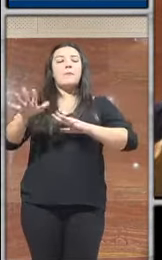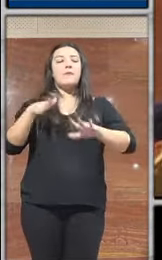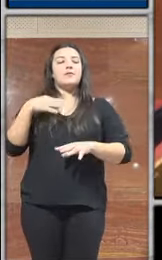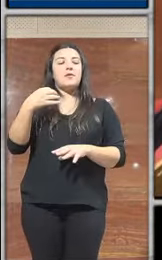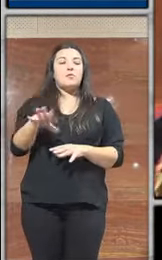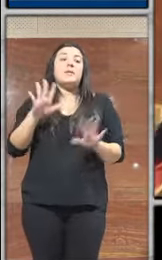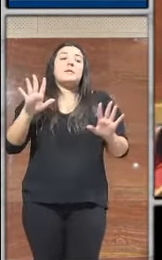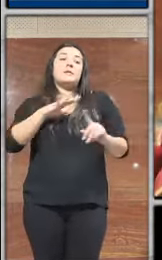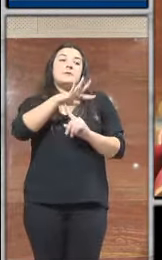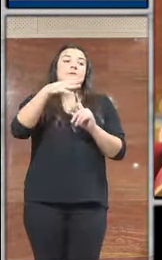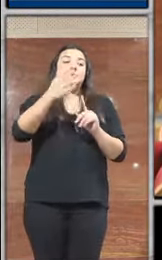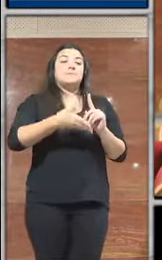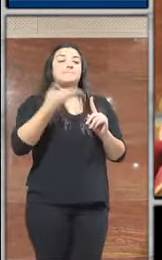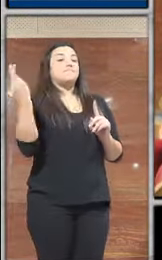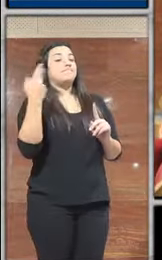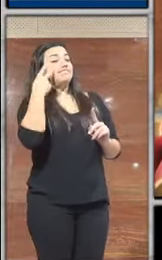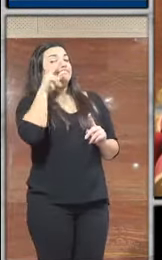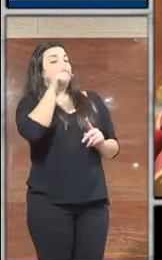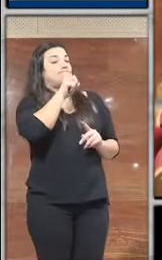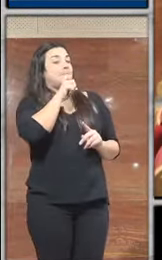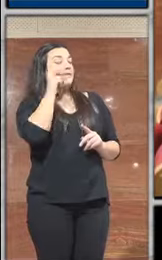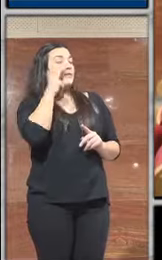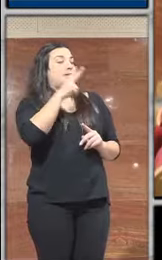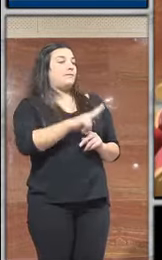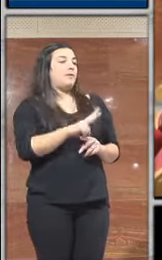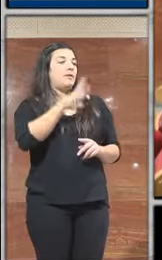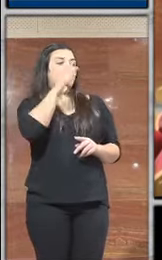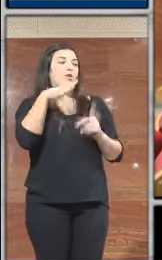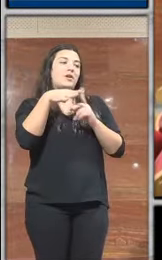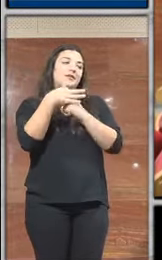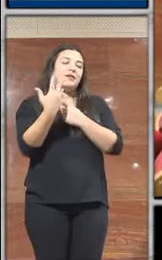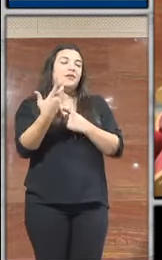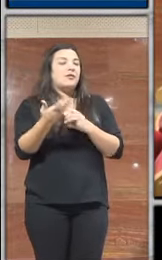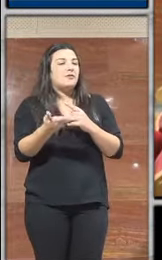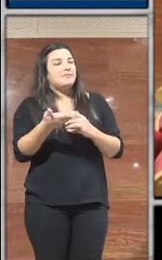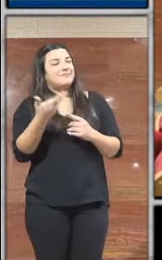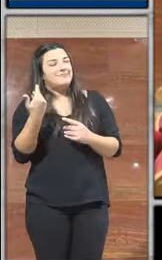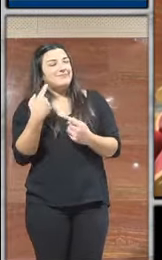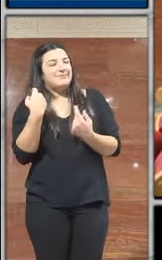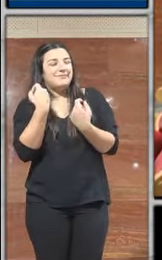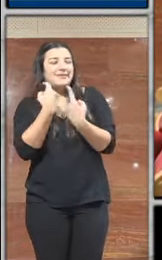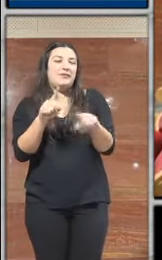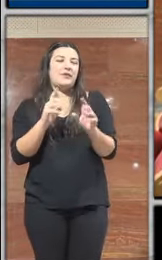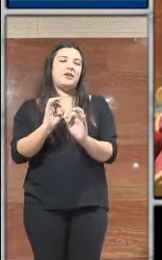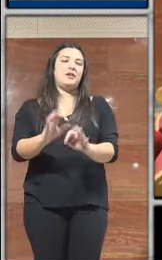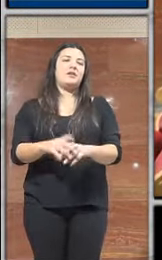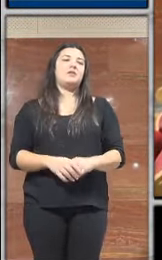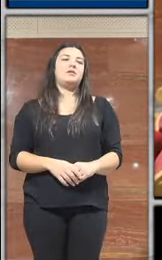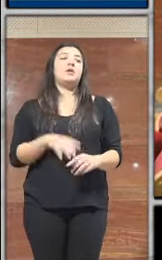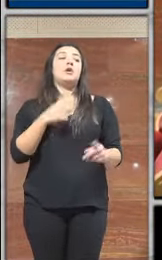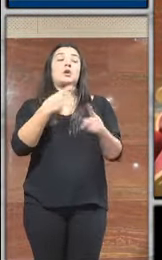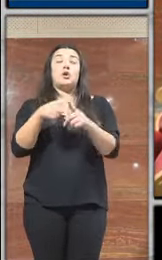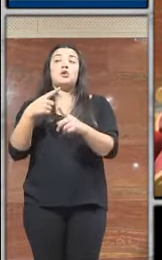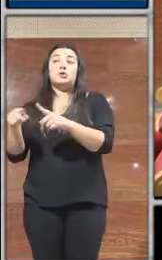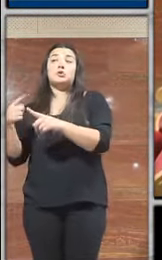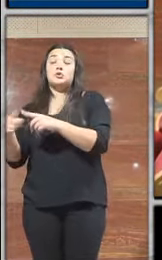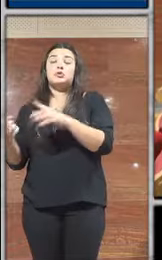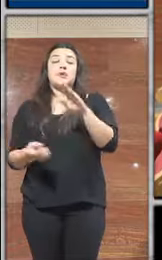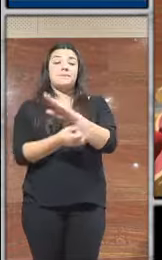contexto es difícil verlo en estas situaciones. Entonces yo creo que sí, son cosas que ya se pueden aprovechar para esto.